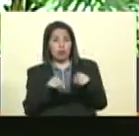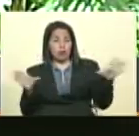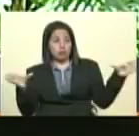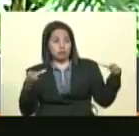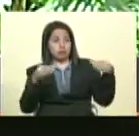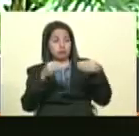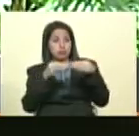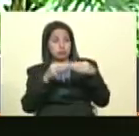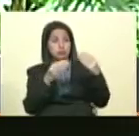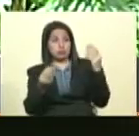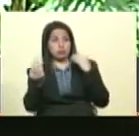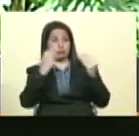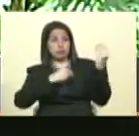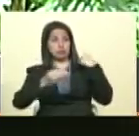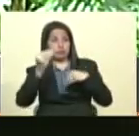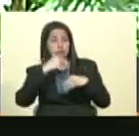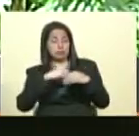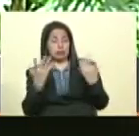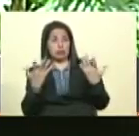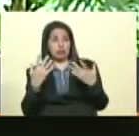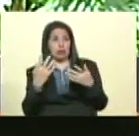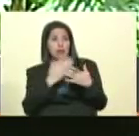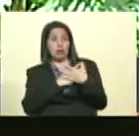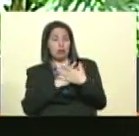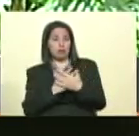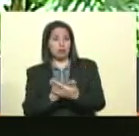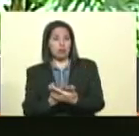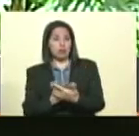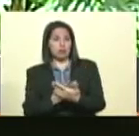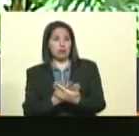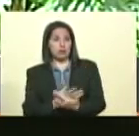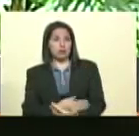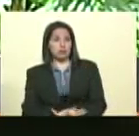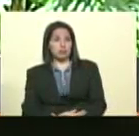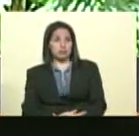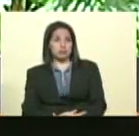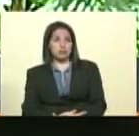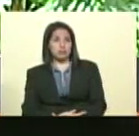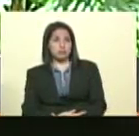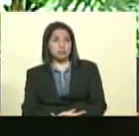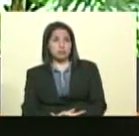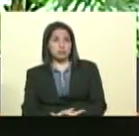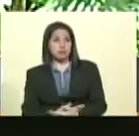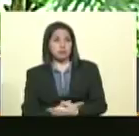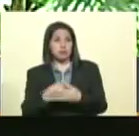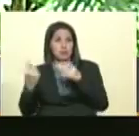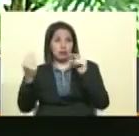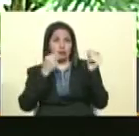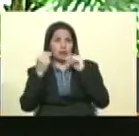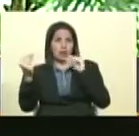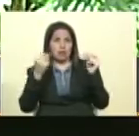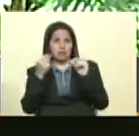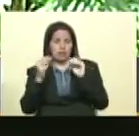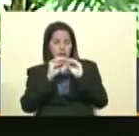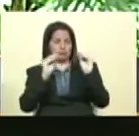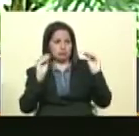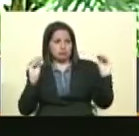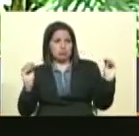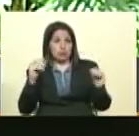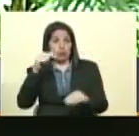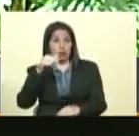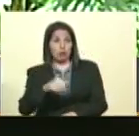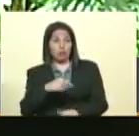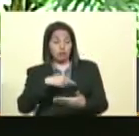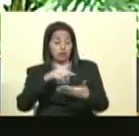esta normativa laboral voluntariamente dentro de la expresión del diálogo a que fueron llamados y hoy están firmando